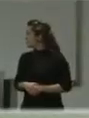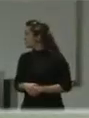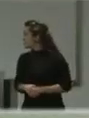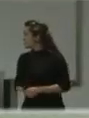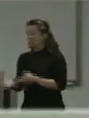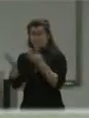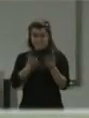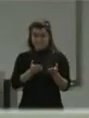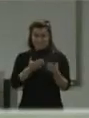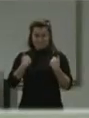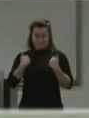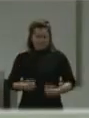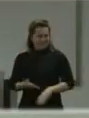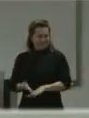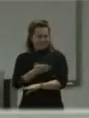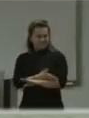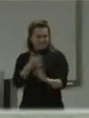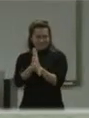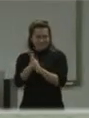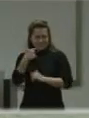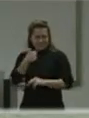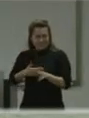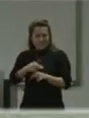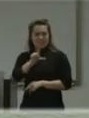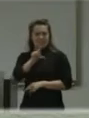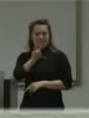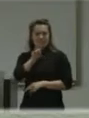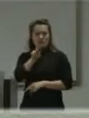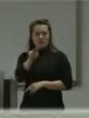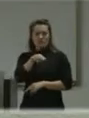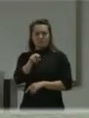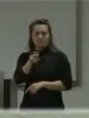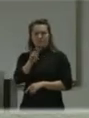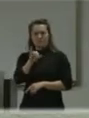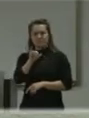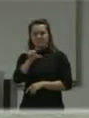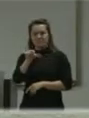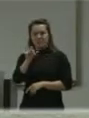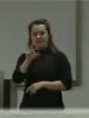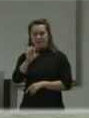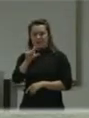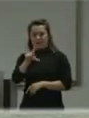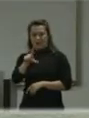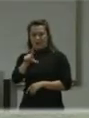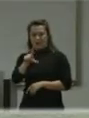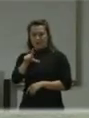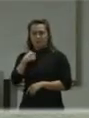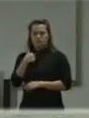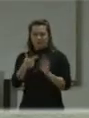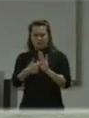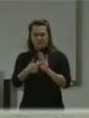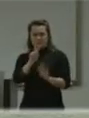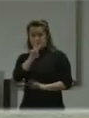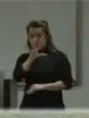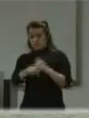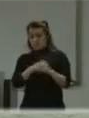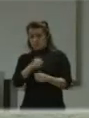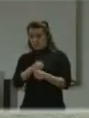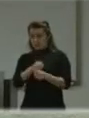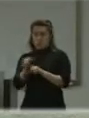como me presenté anteriormente Me llamo Luis Gabriel Villarreal Peralta ya mencioné que también tenía 25 años